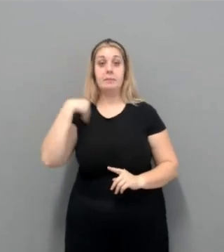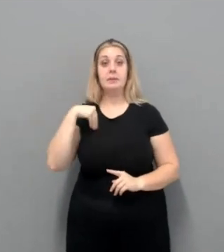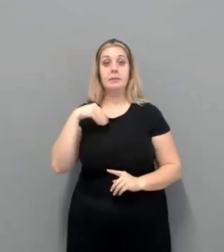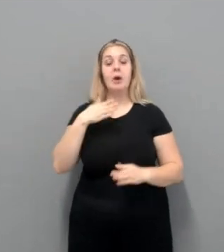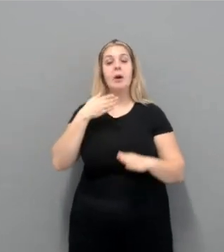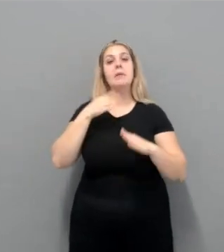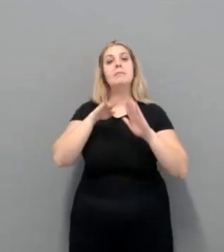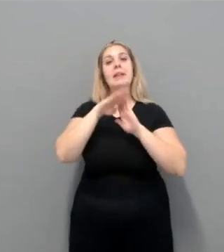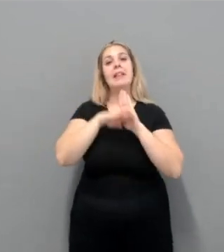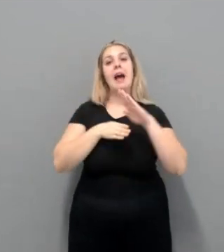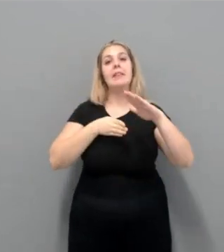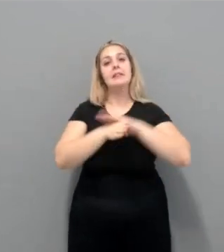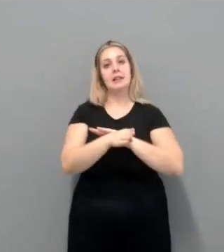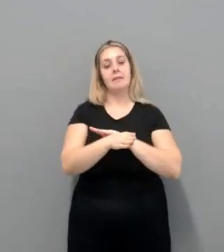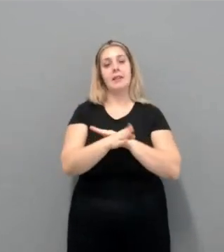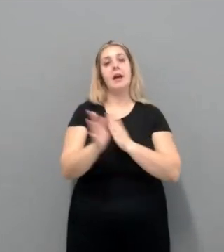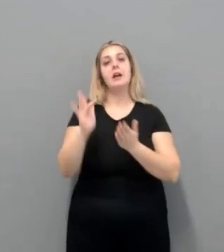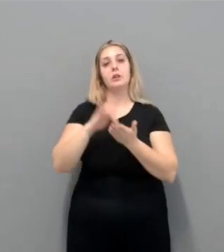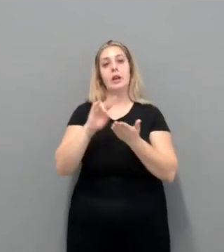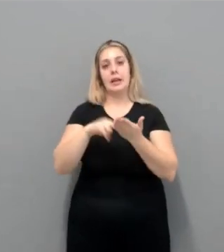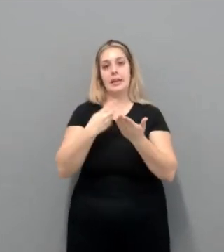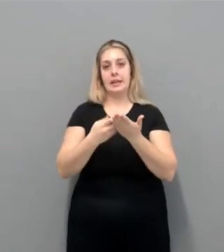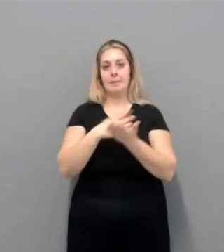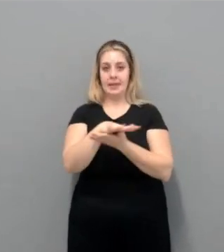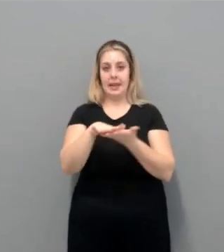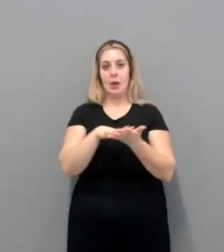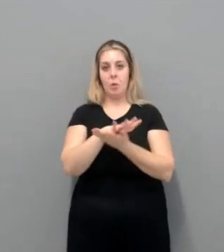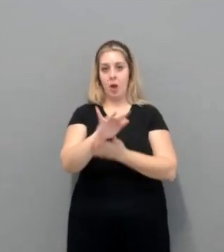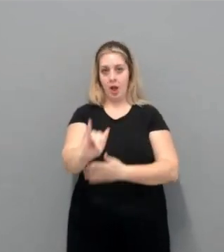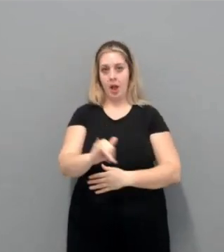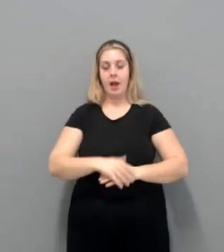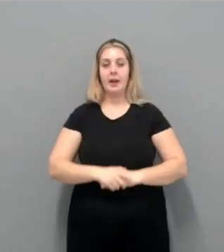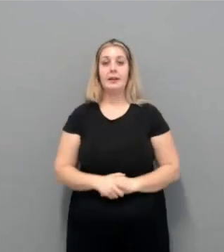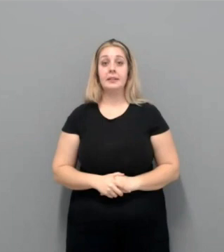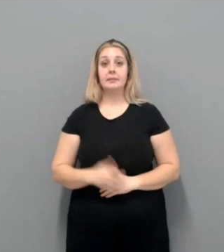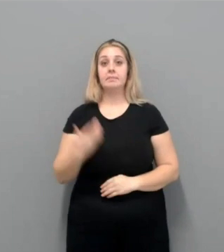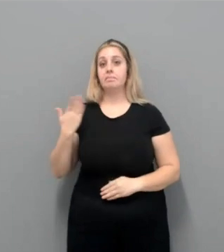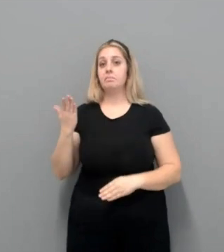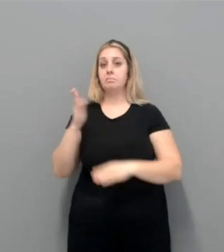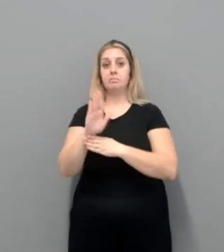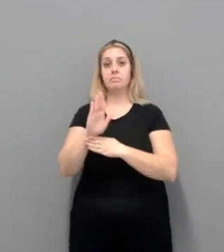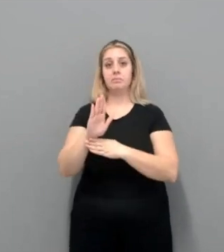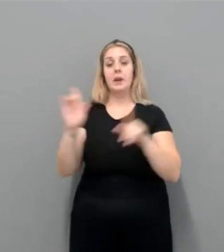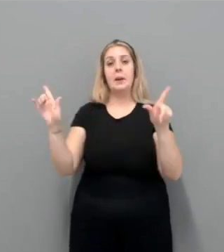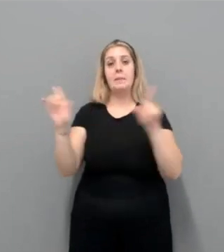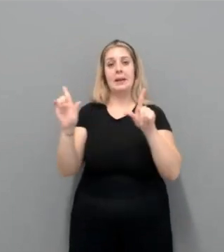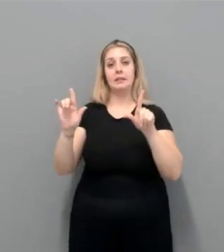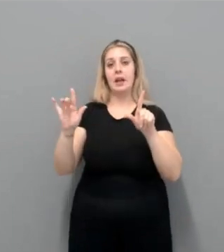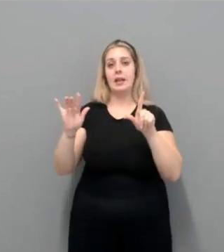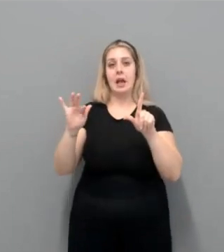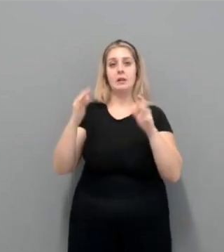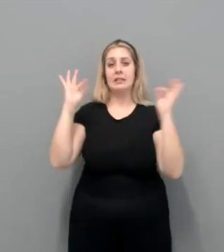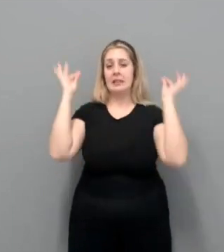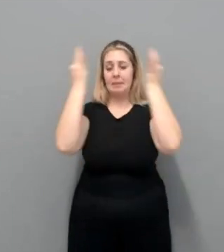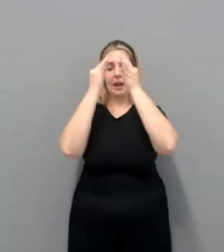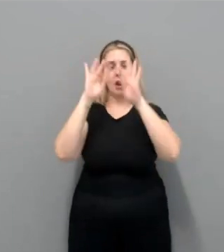de accesibilidad, vamos a contar con intérpretes de lengua de signos que estarán presentes en la pantalla durante todo el